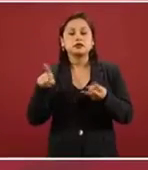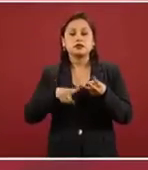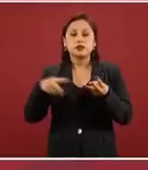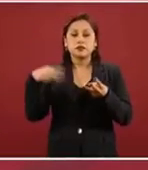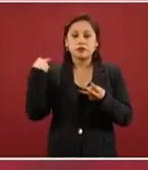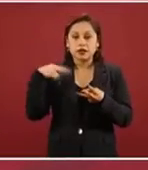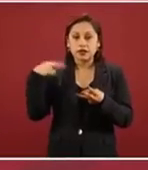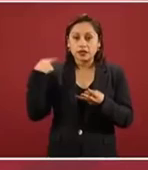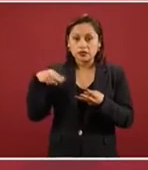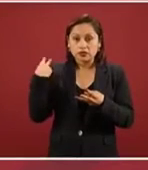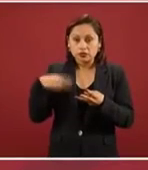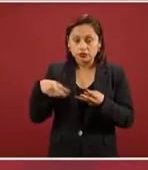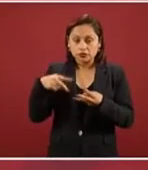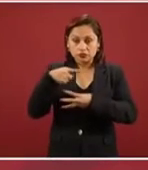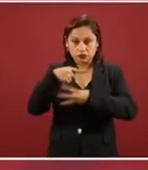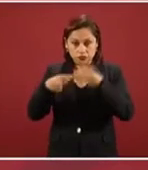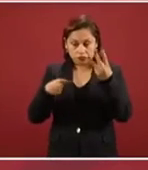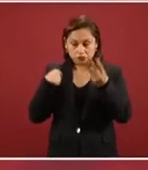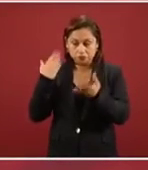y